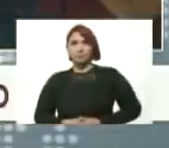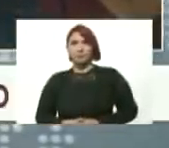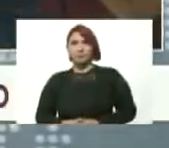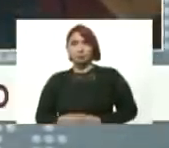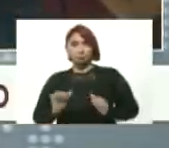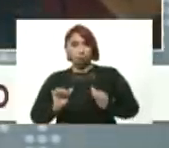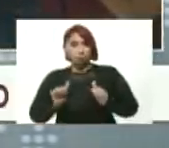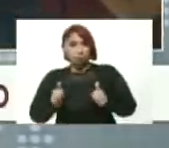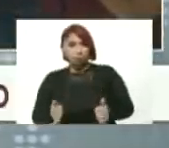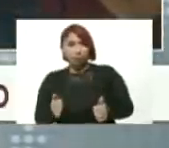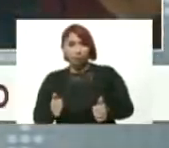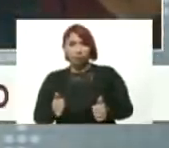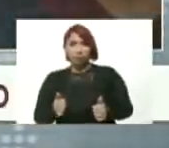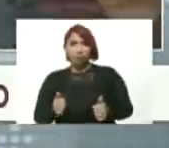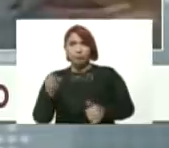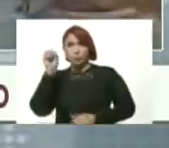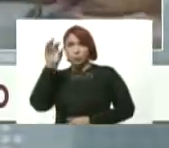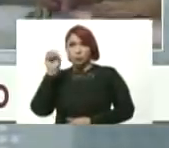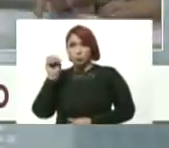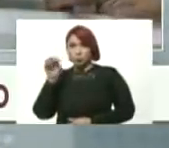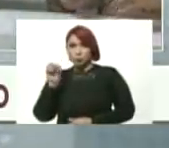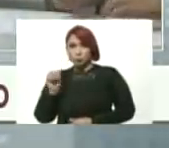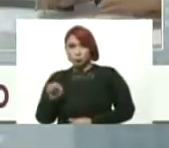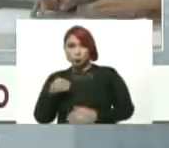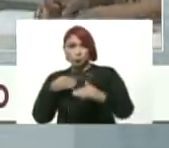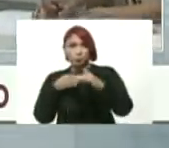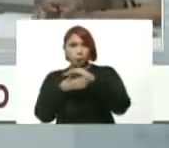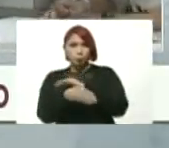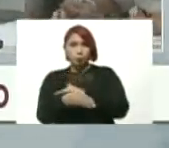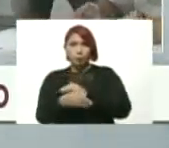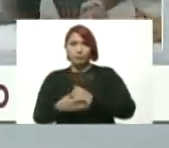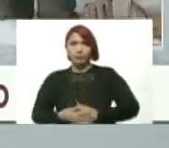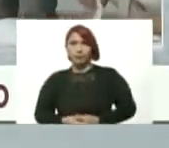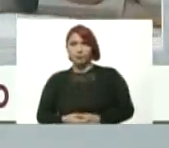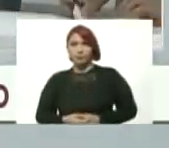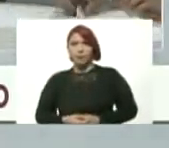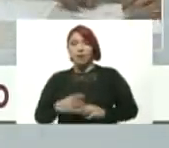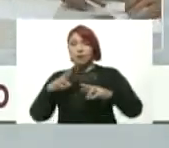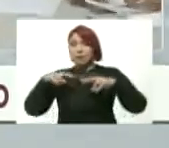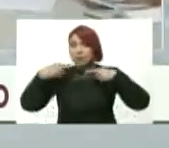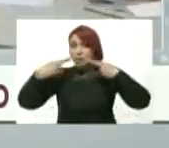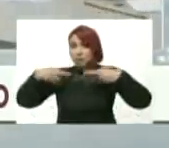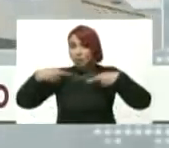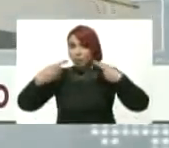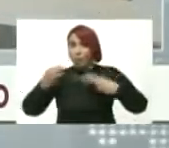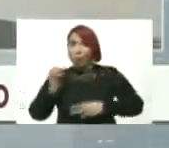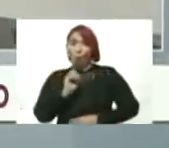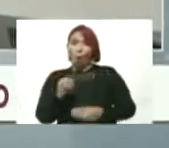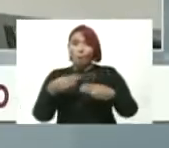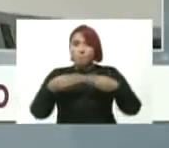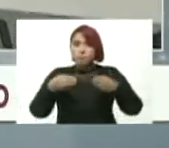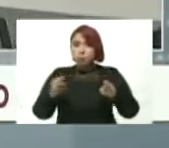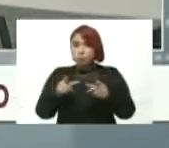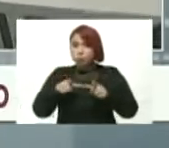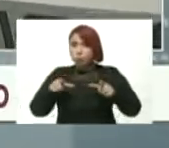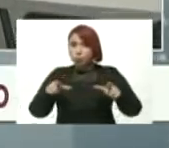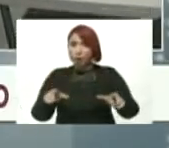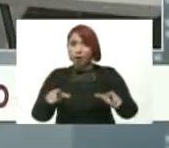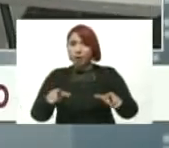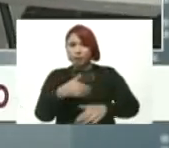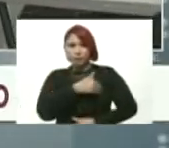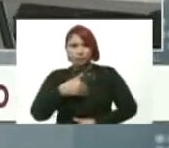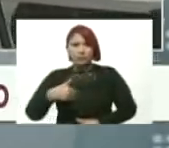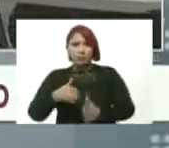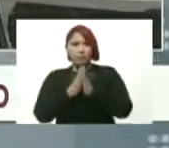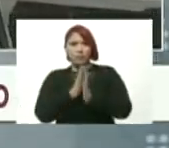arrancar con el semáforo de acceso a restaurantes y sitios públicos yo quisiera señora